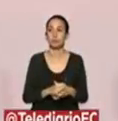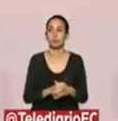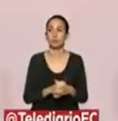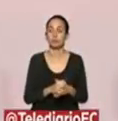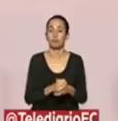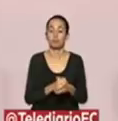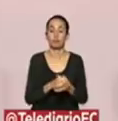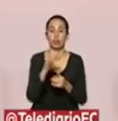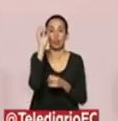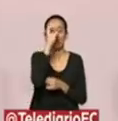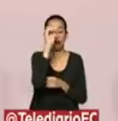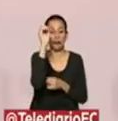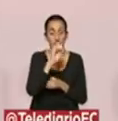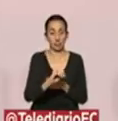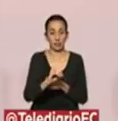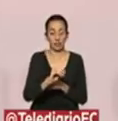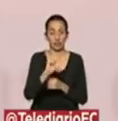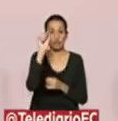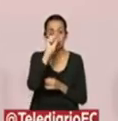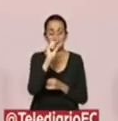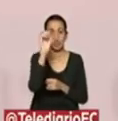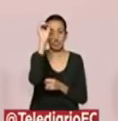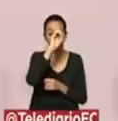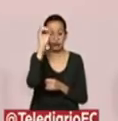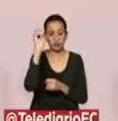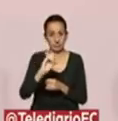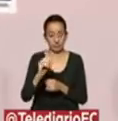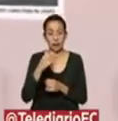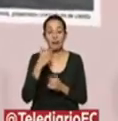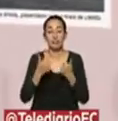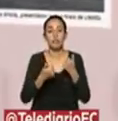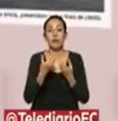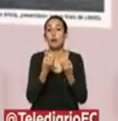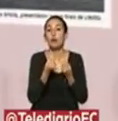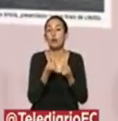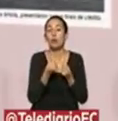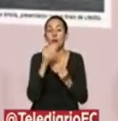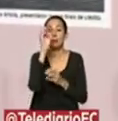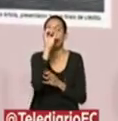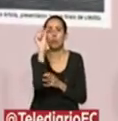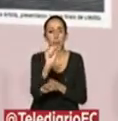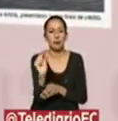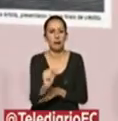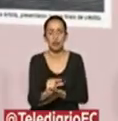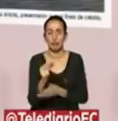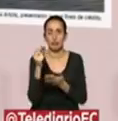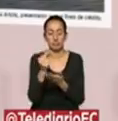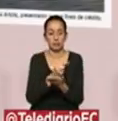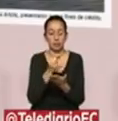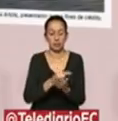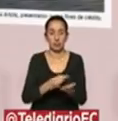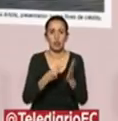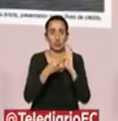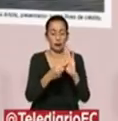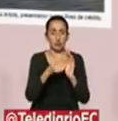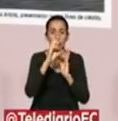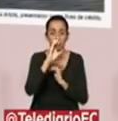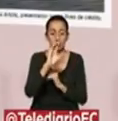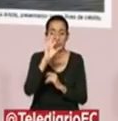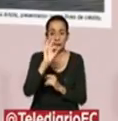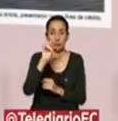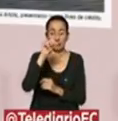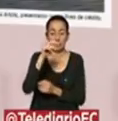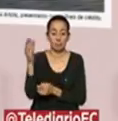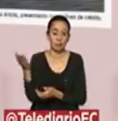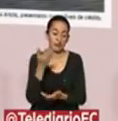Tasa de interés baja para negocios. La Corporación Financiera Nacional ofrece créditos al 8.95%